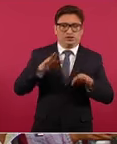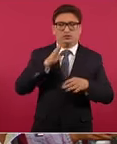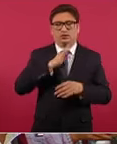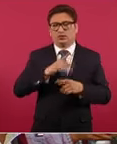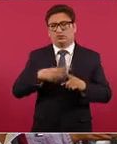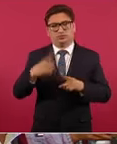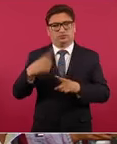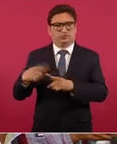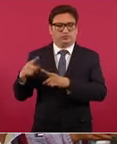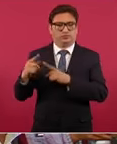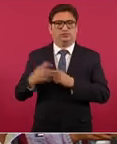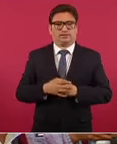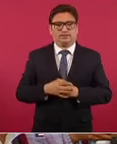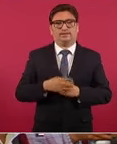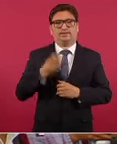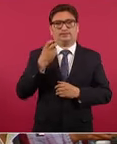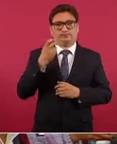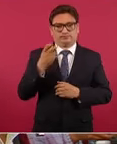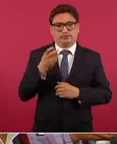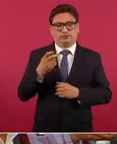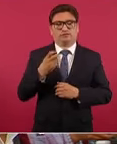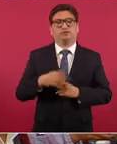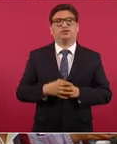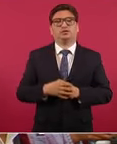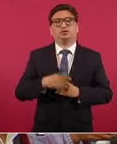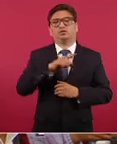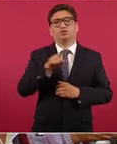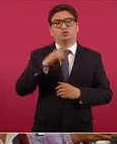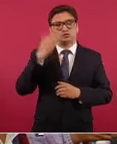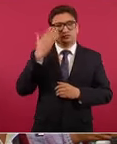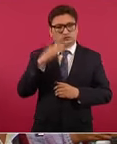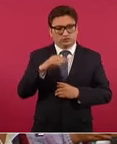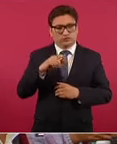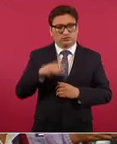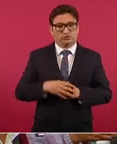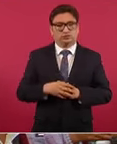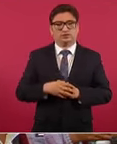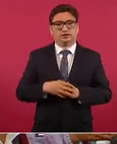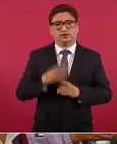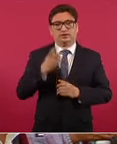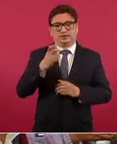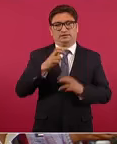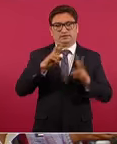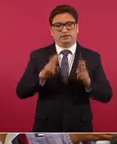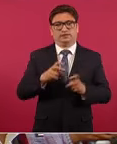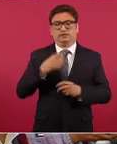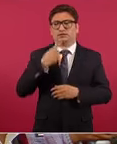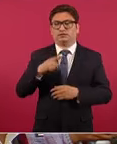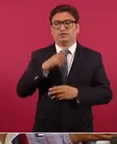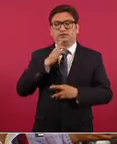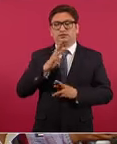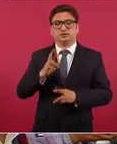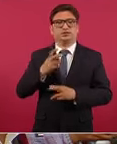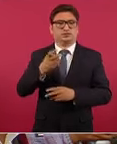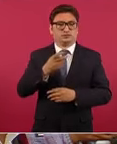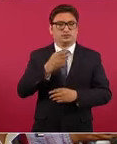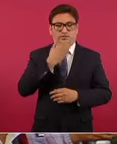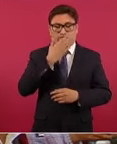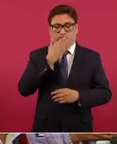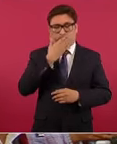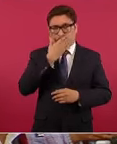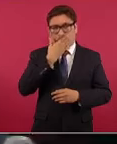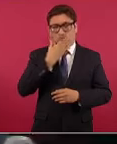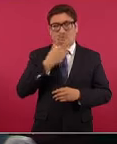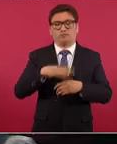que tienen cosas por el estilo entonces saber si usted preguntarle si sabía usted que desees entrar a la contestación y por qué